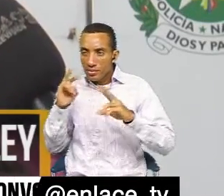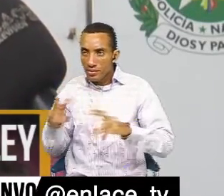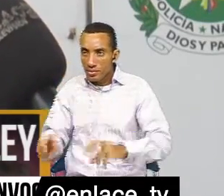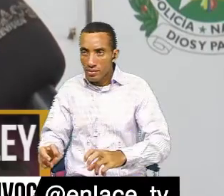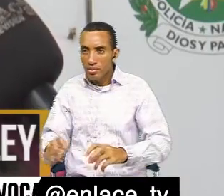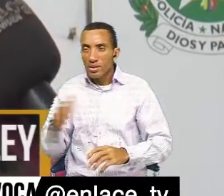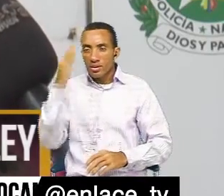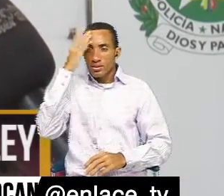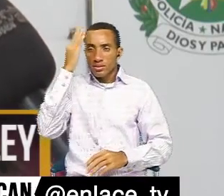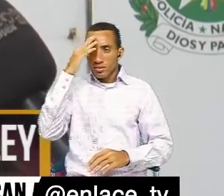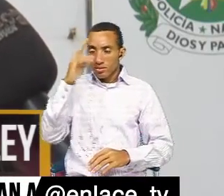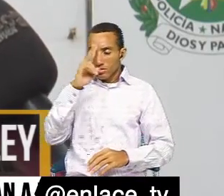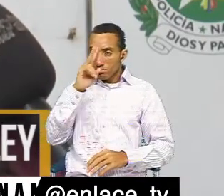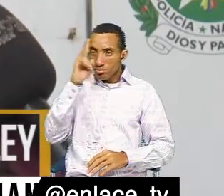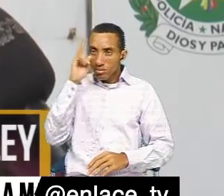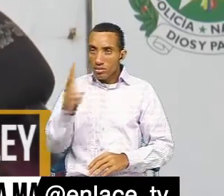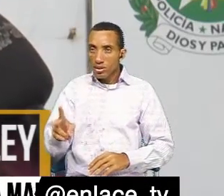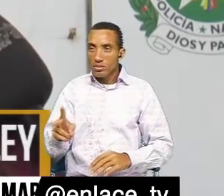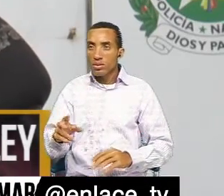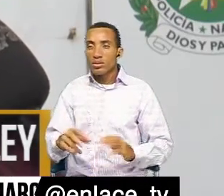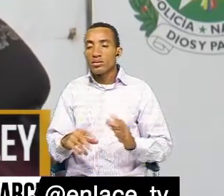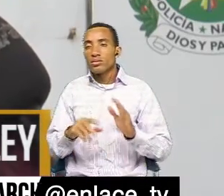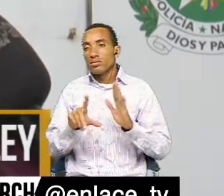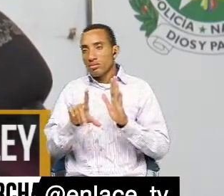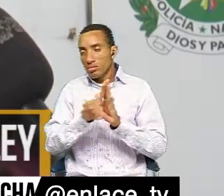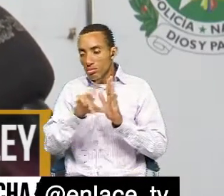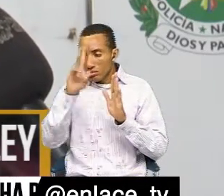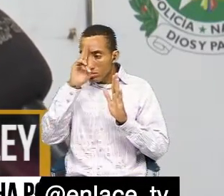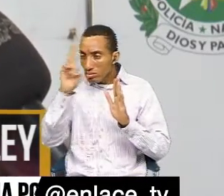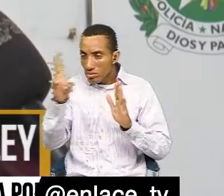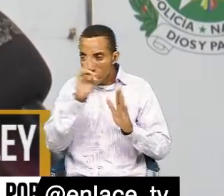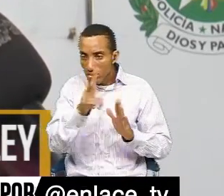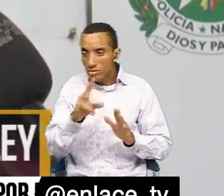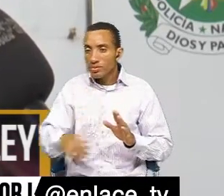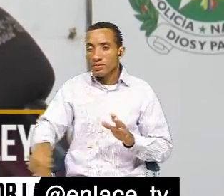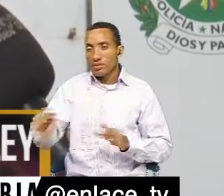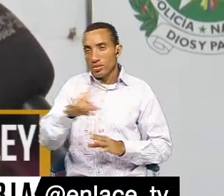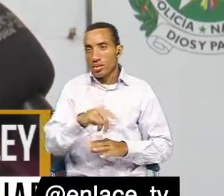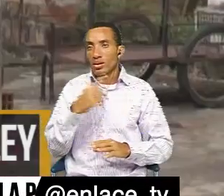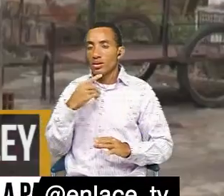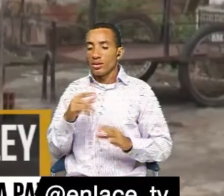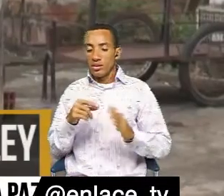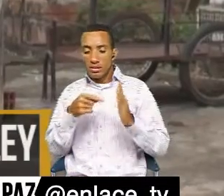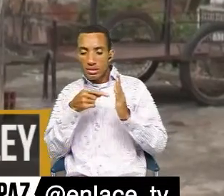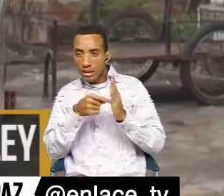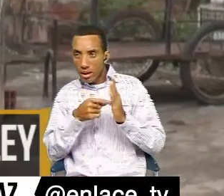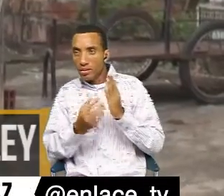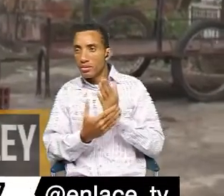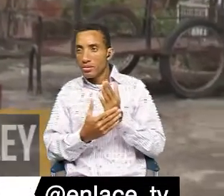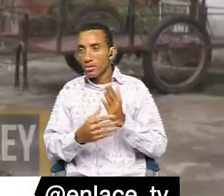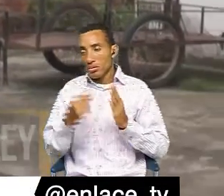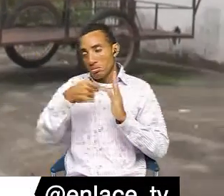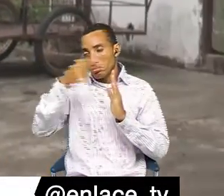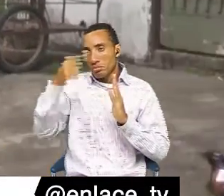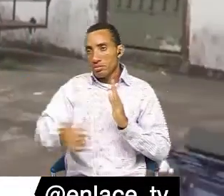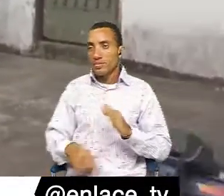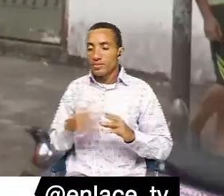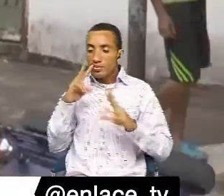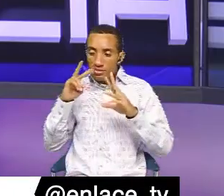certeza del respeto que se ha tenido por parte de nuestros funcionarios en la realización de este operativo. Las investigaciones continúan.